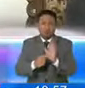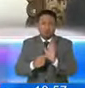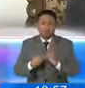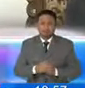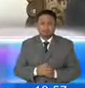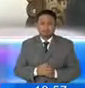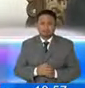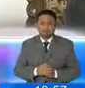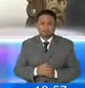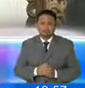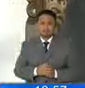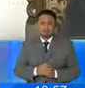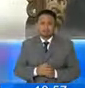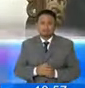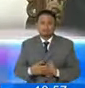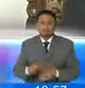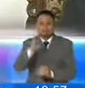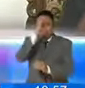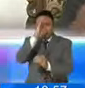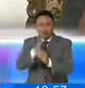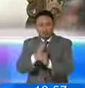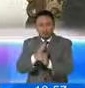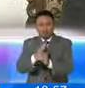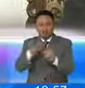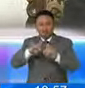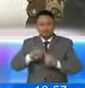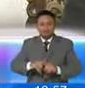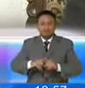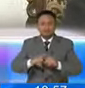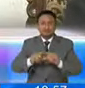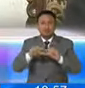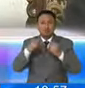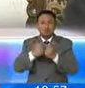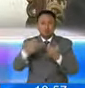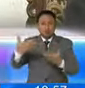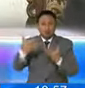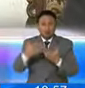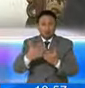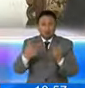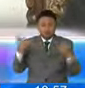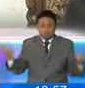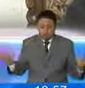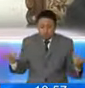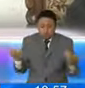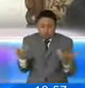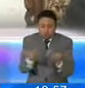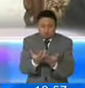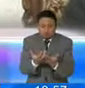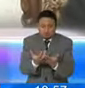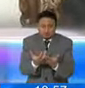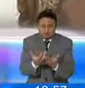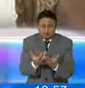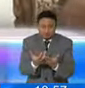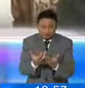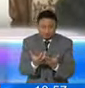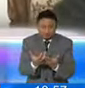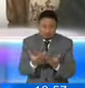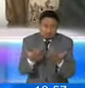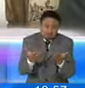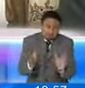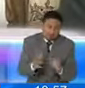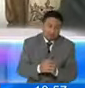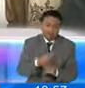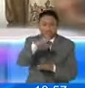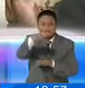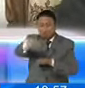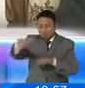es unir las diferentes vertientes políticas manifestadas en las provincias, ya sean grupos